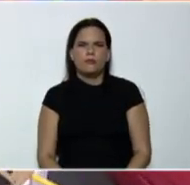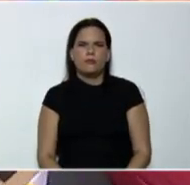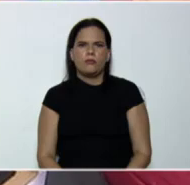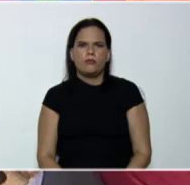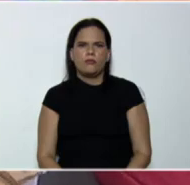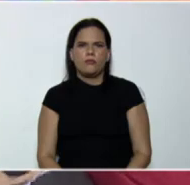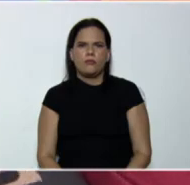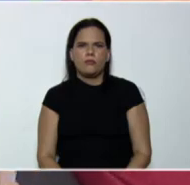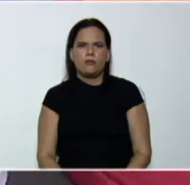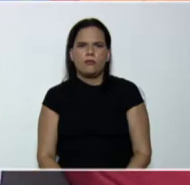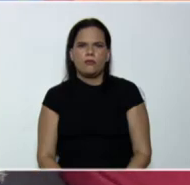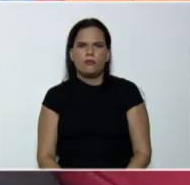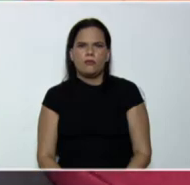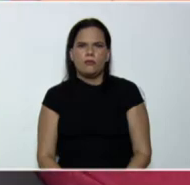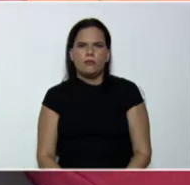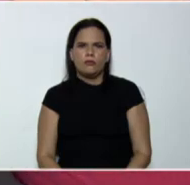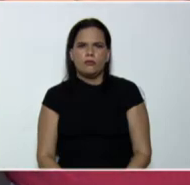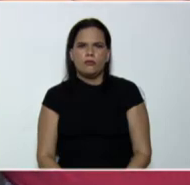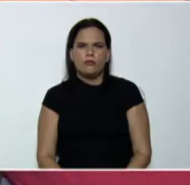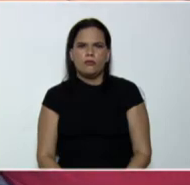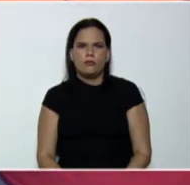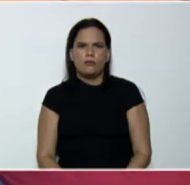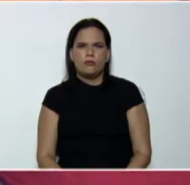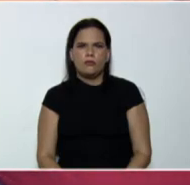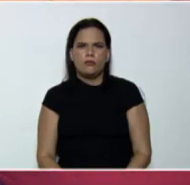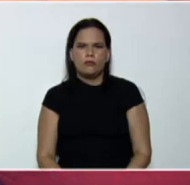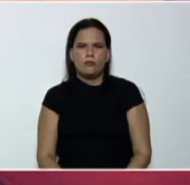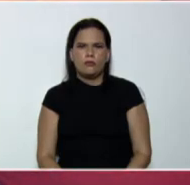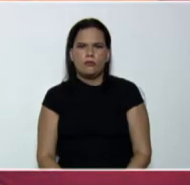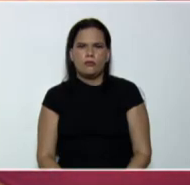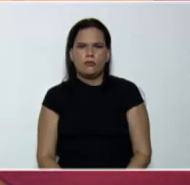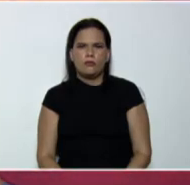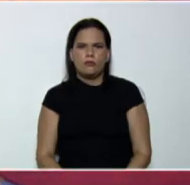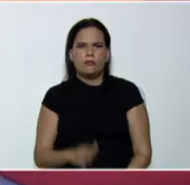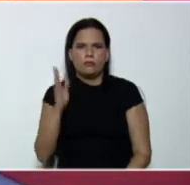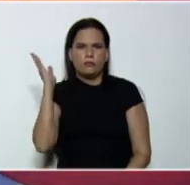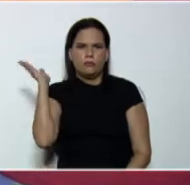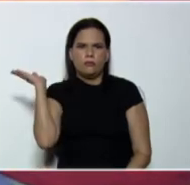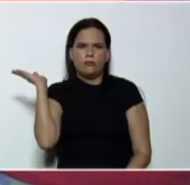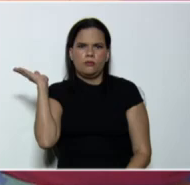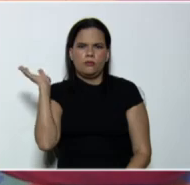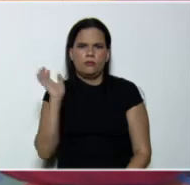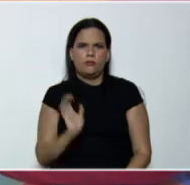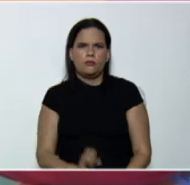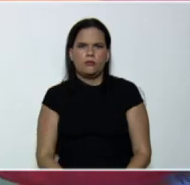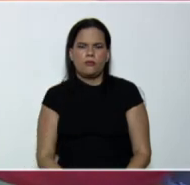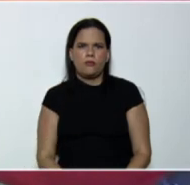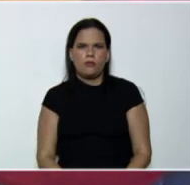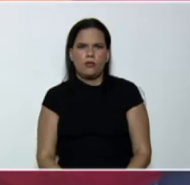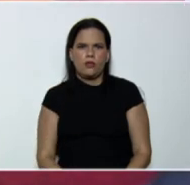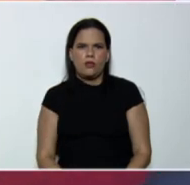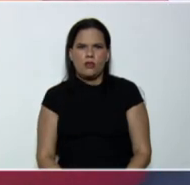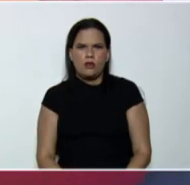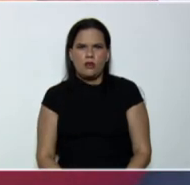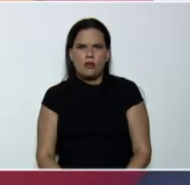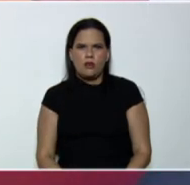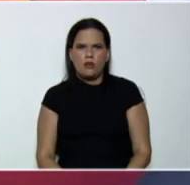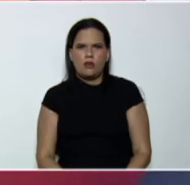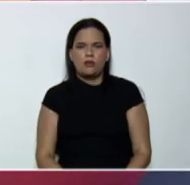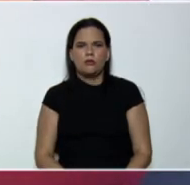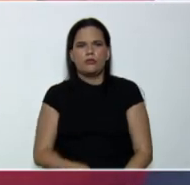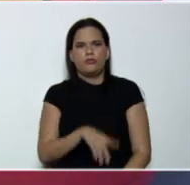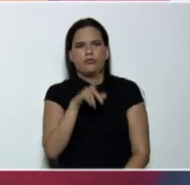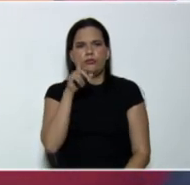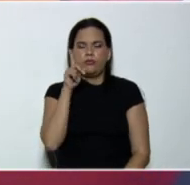Miramos la mesa y podemos ver el símbolo. Vamos a contar.